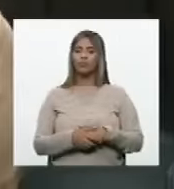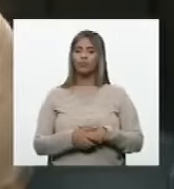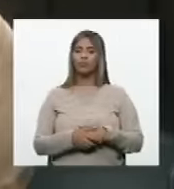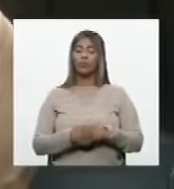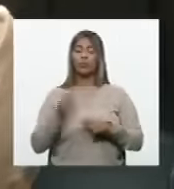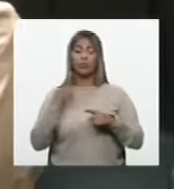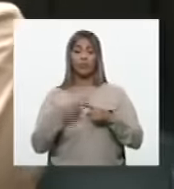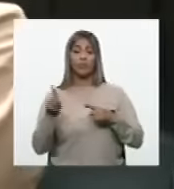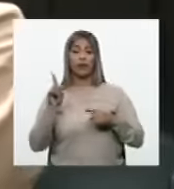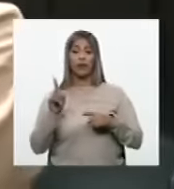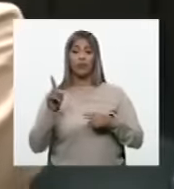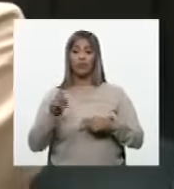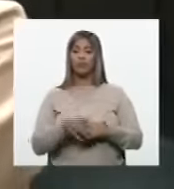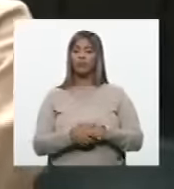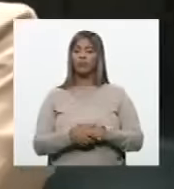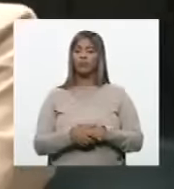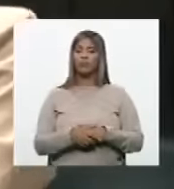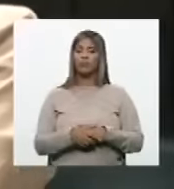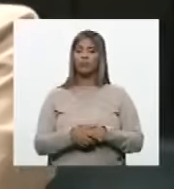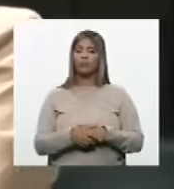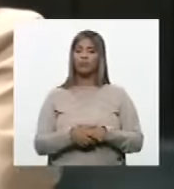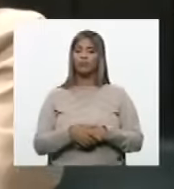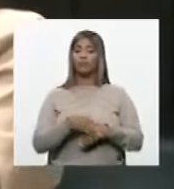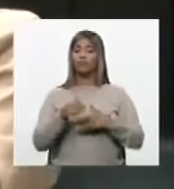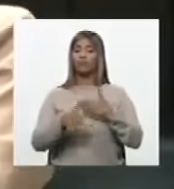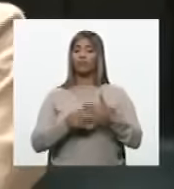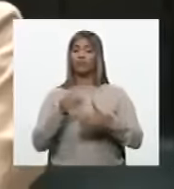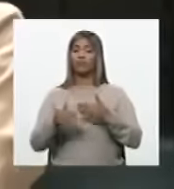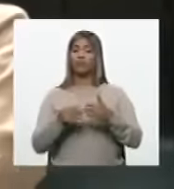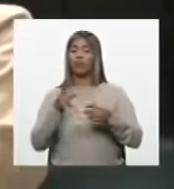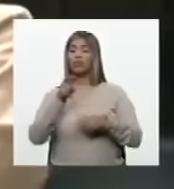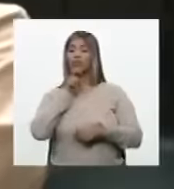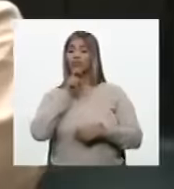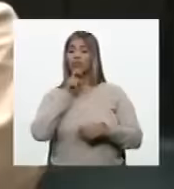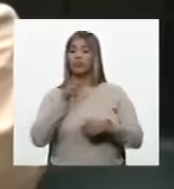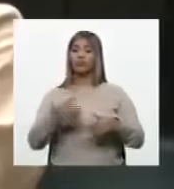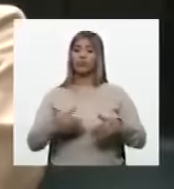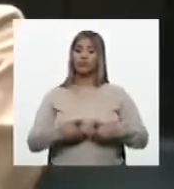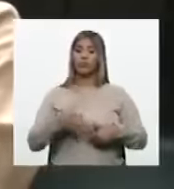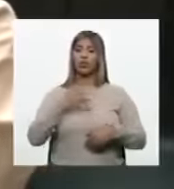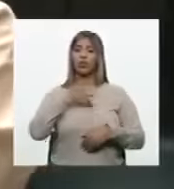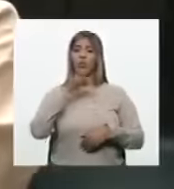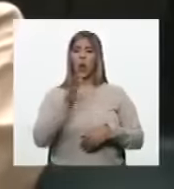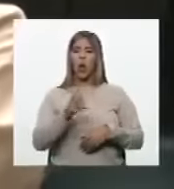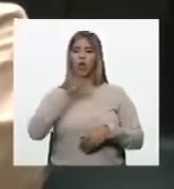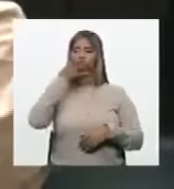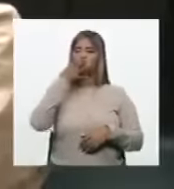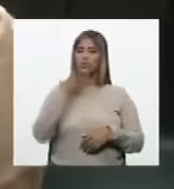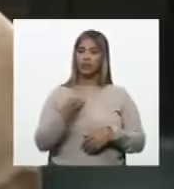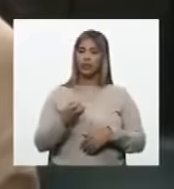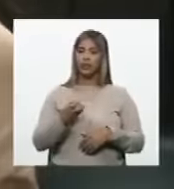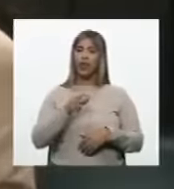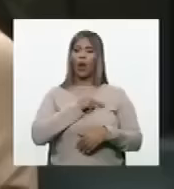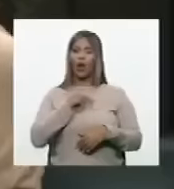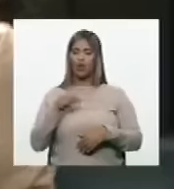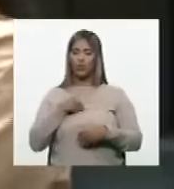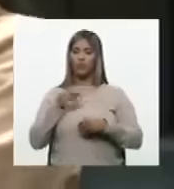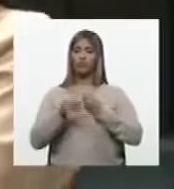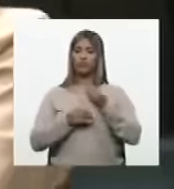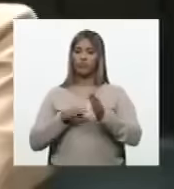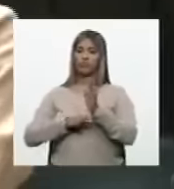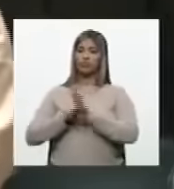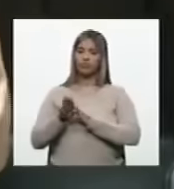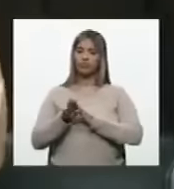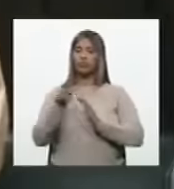Sin embargo, en medio de las dificultades, del dolor, de la tristeza, nosotros logramos